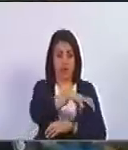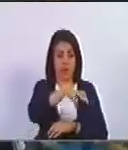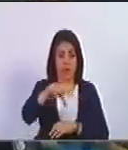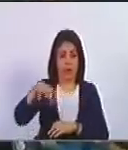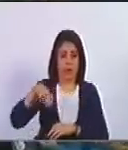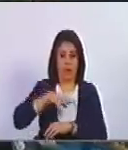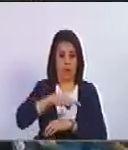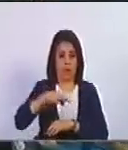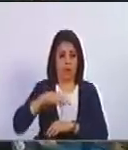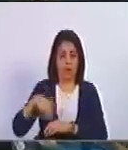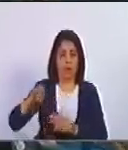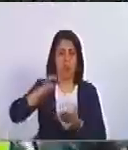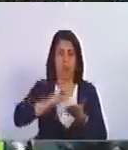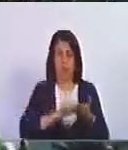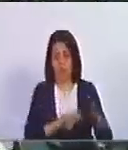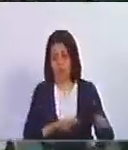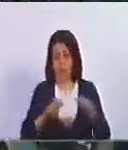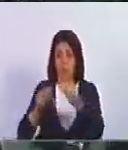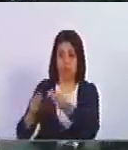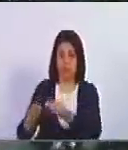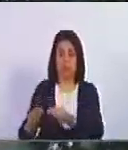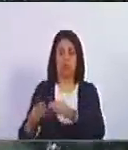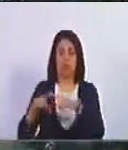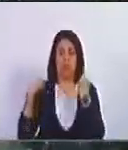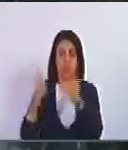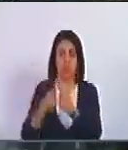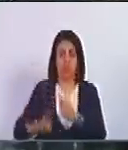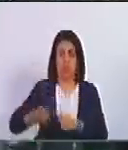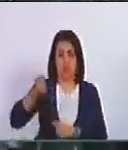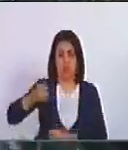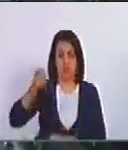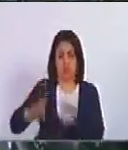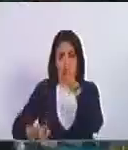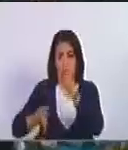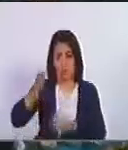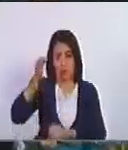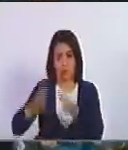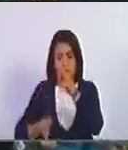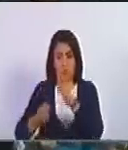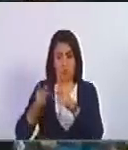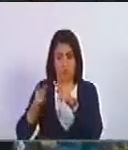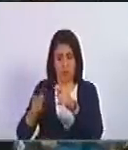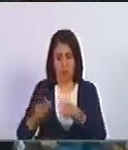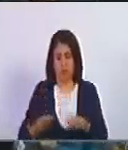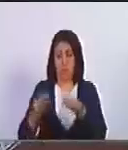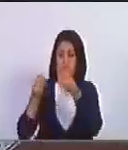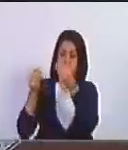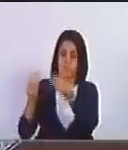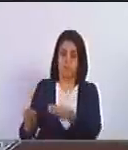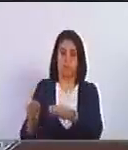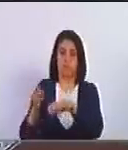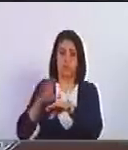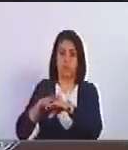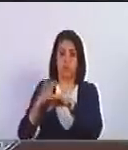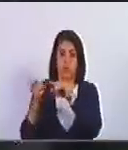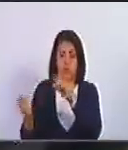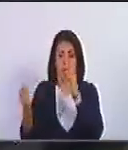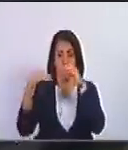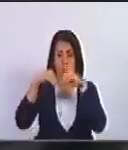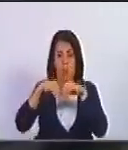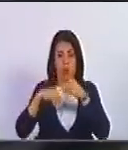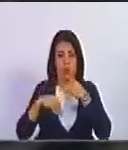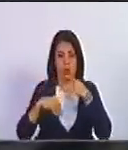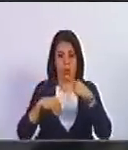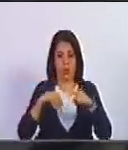Municipios y se remite a la Sala Constitucional del Tribunal Supremo de Justicia de